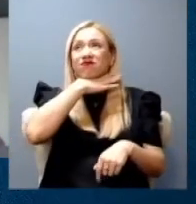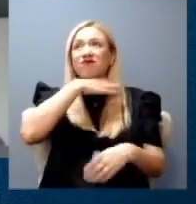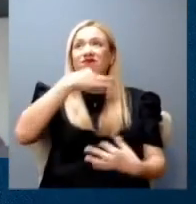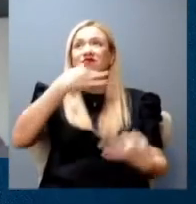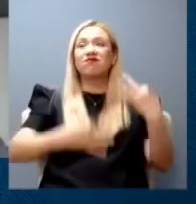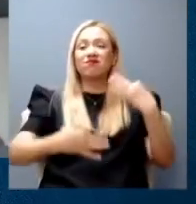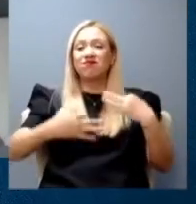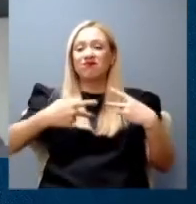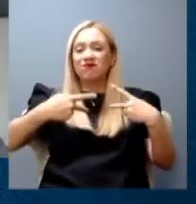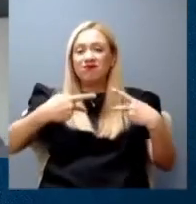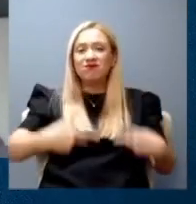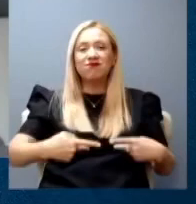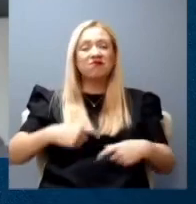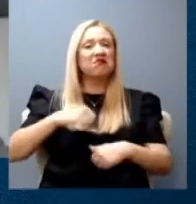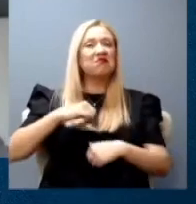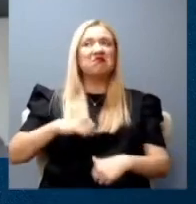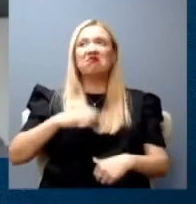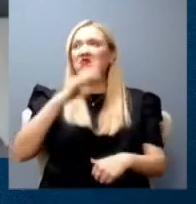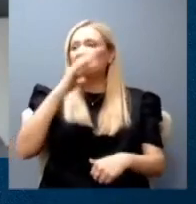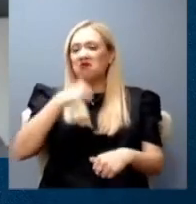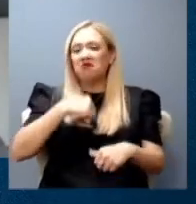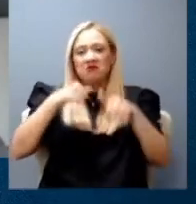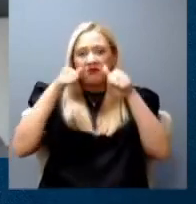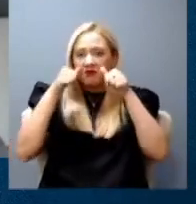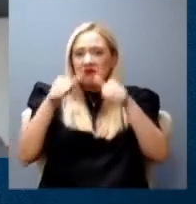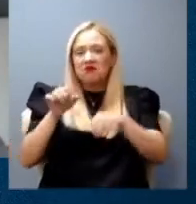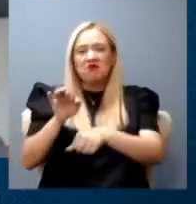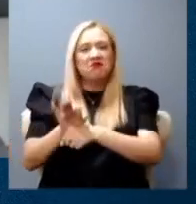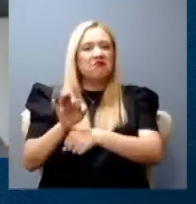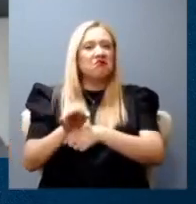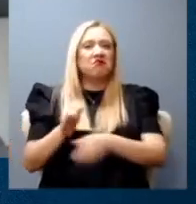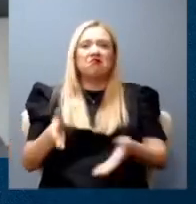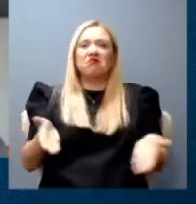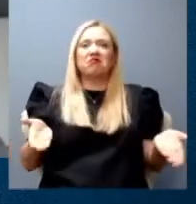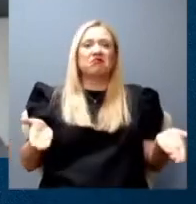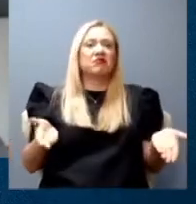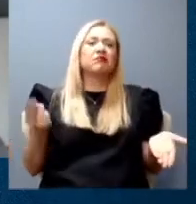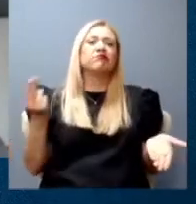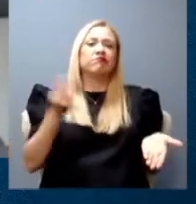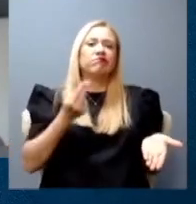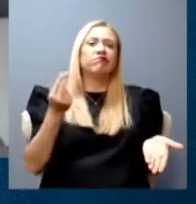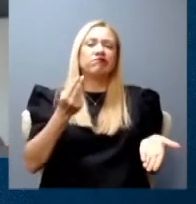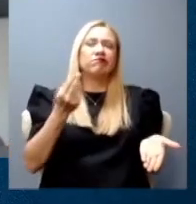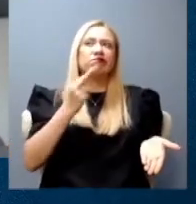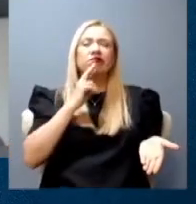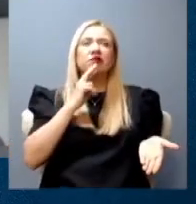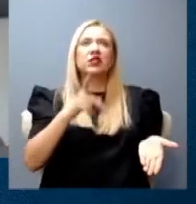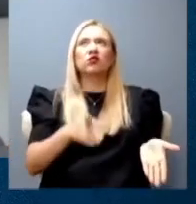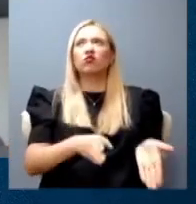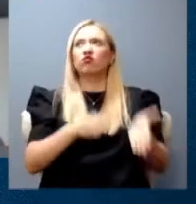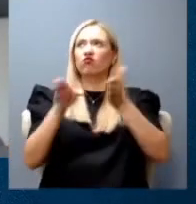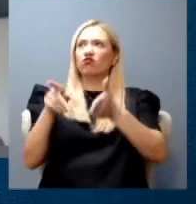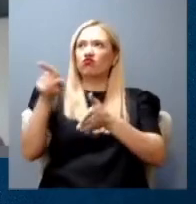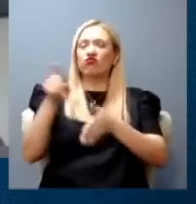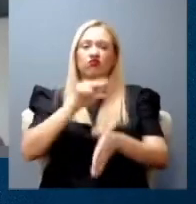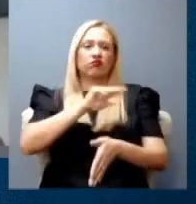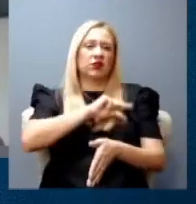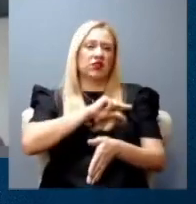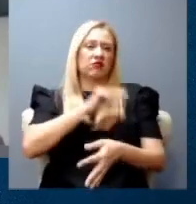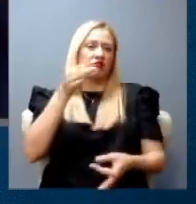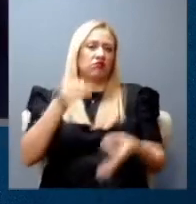de las instituciones encargadas de proteger a las víctimas, pues se necesita recurrir a estos mecanismos extraordinarios.